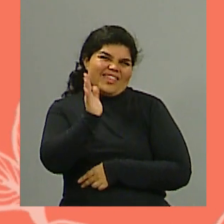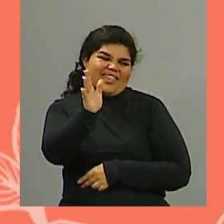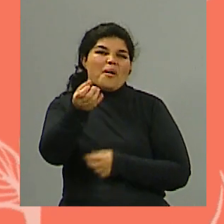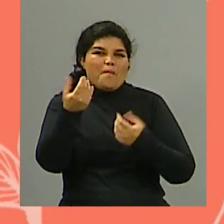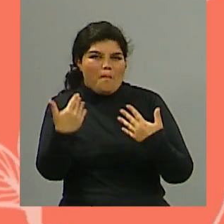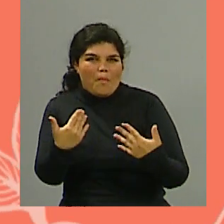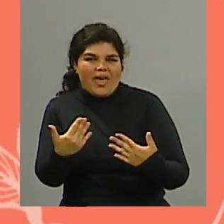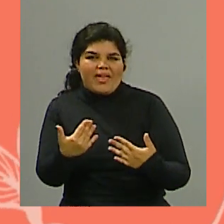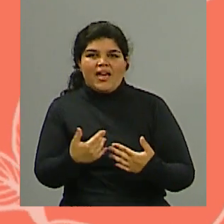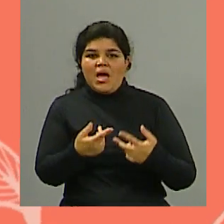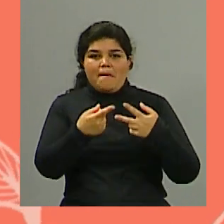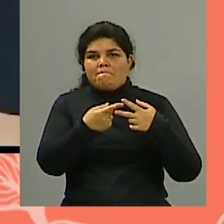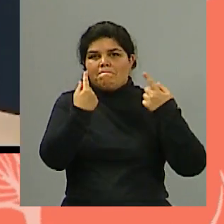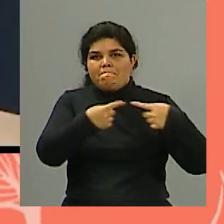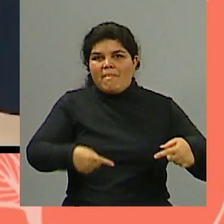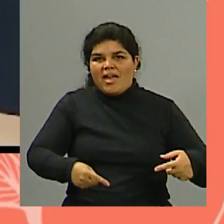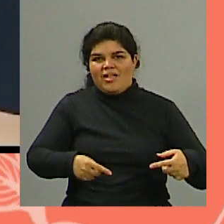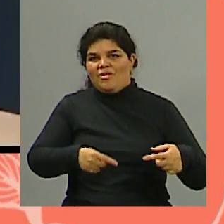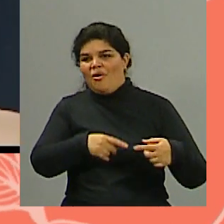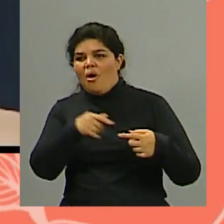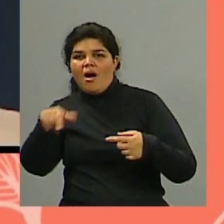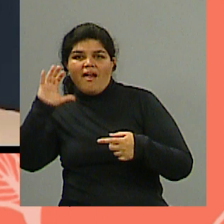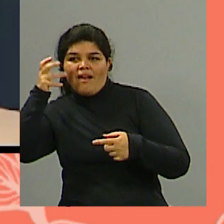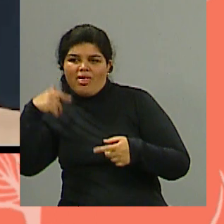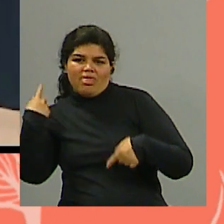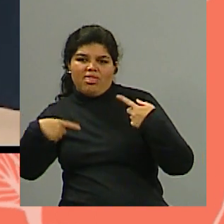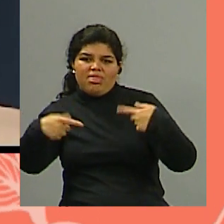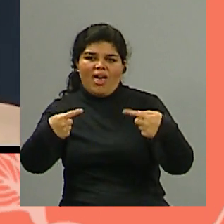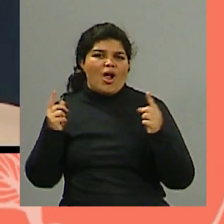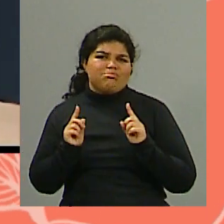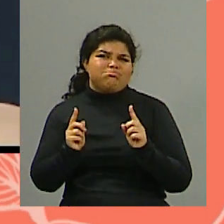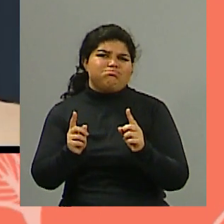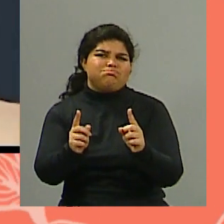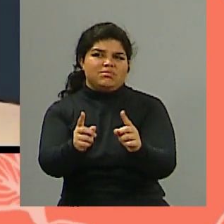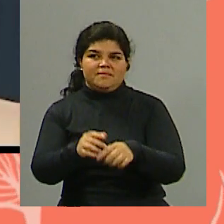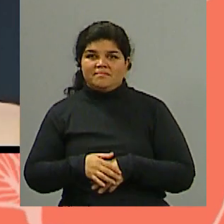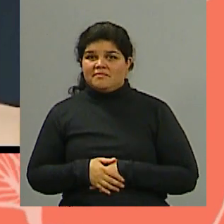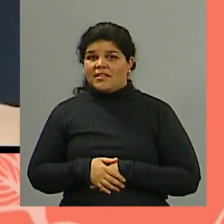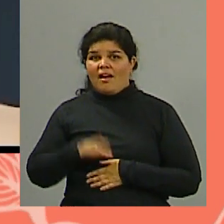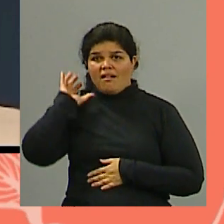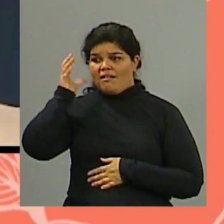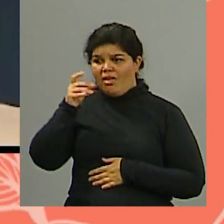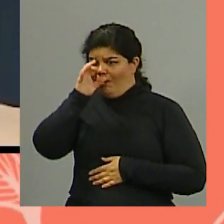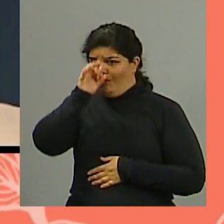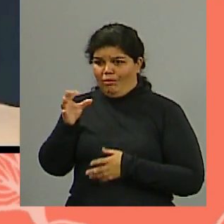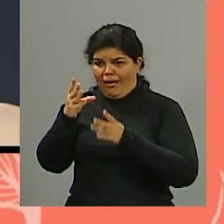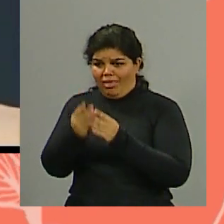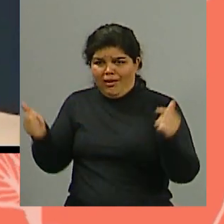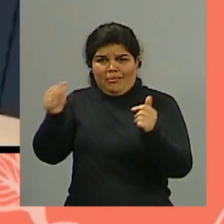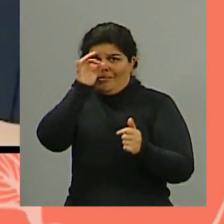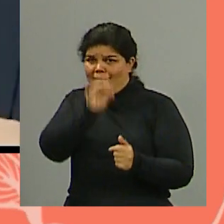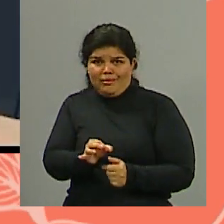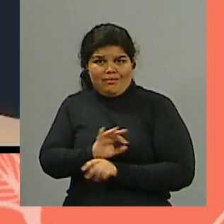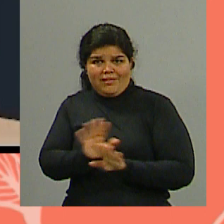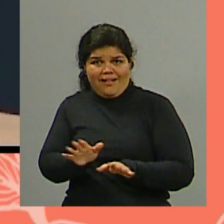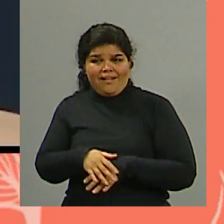nuevos medios, como está ocurriendo ahora. La radio no va a morir nunca, porque ha tenido capacidad, y lo ha demostrado, de